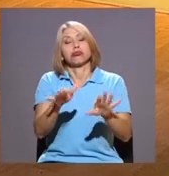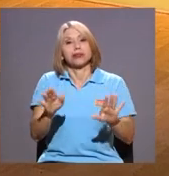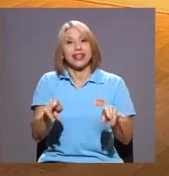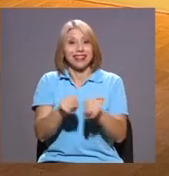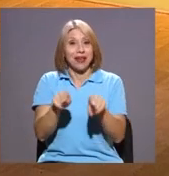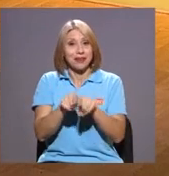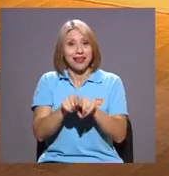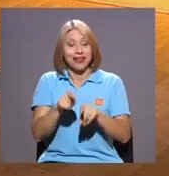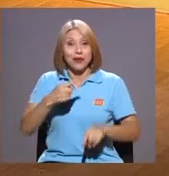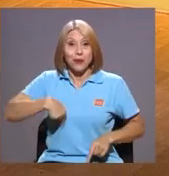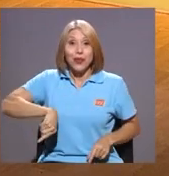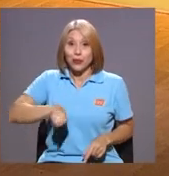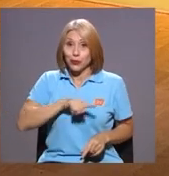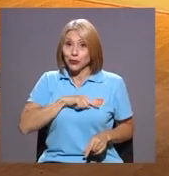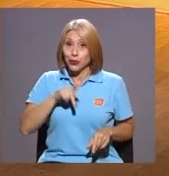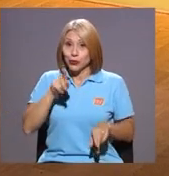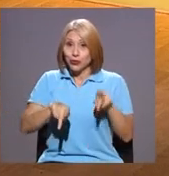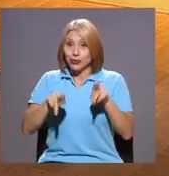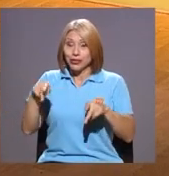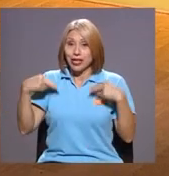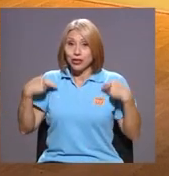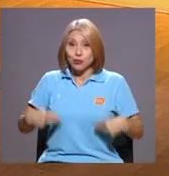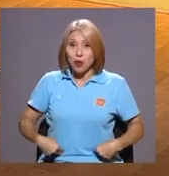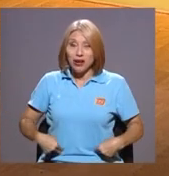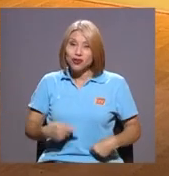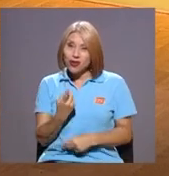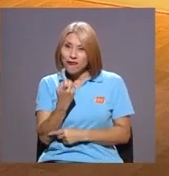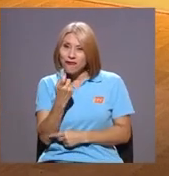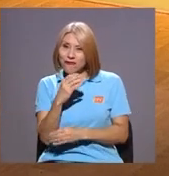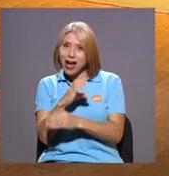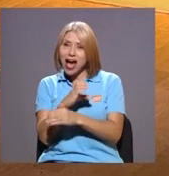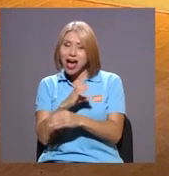cuando nosotros, ya los seres humanos, somos descuidaditos,